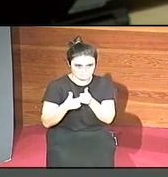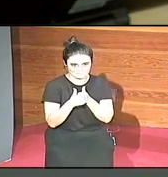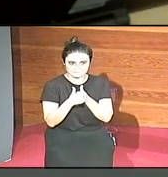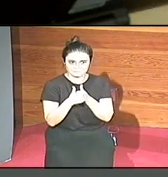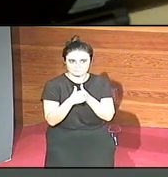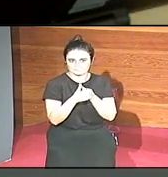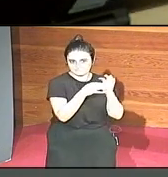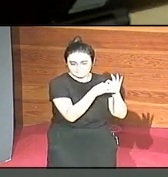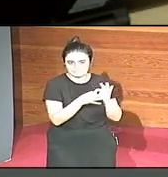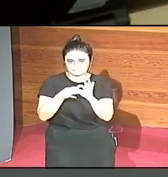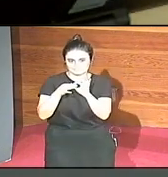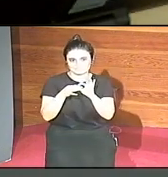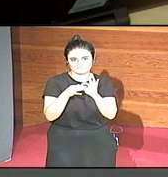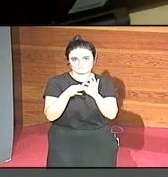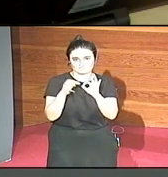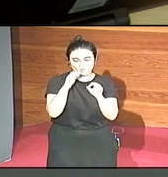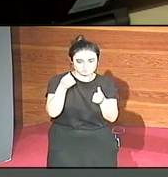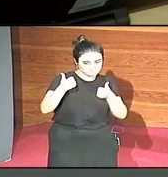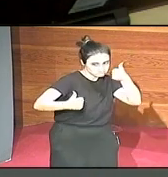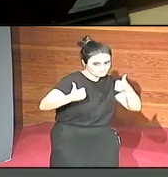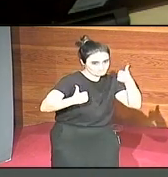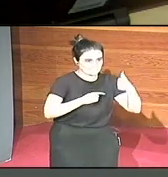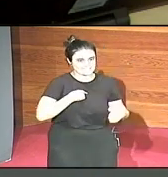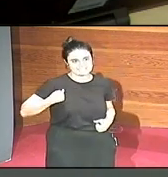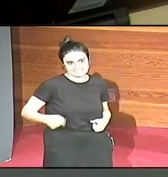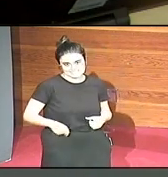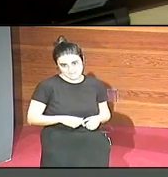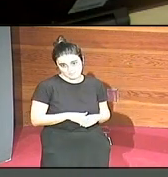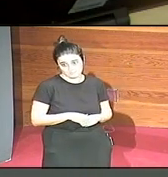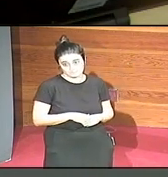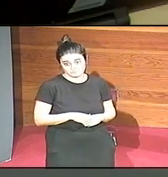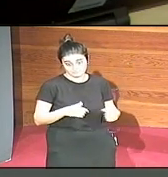la relación y en la competición con China, hasta que